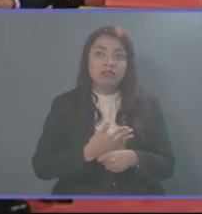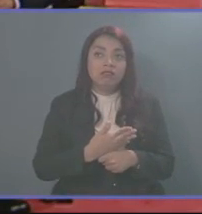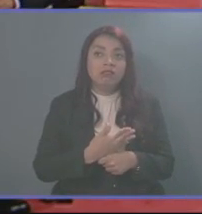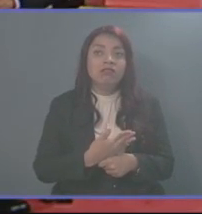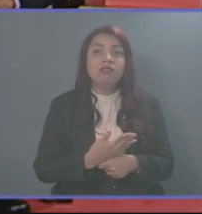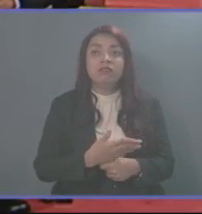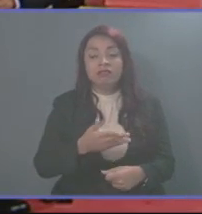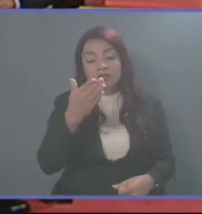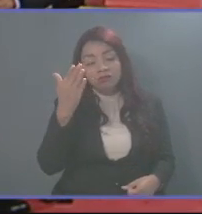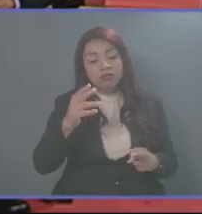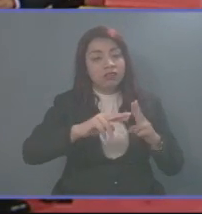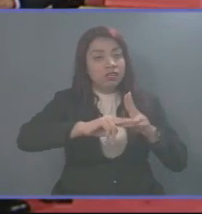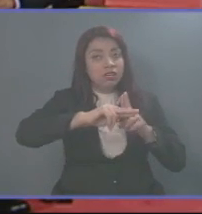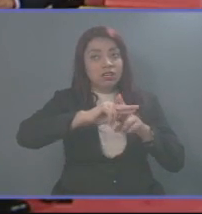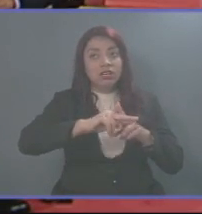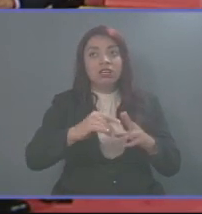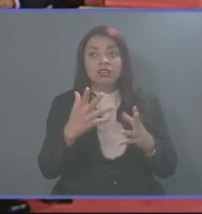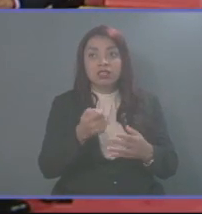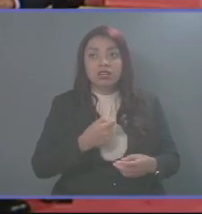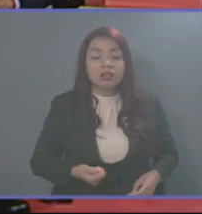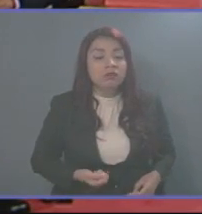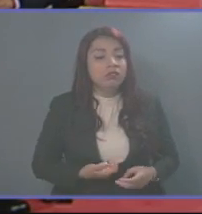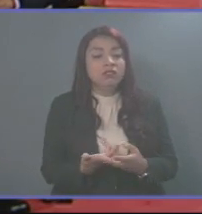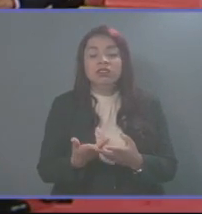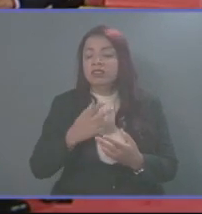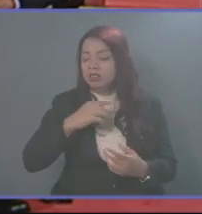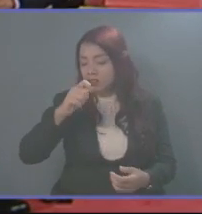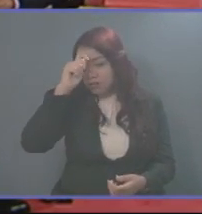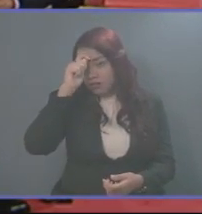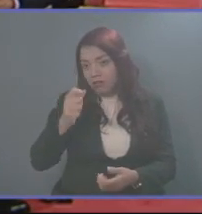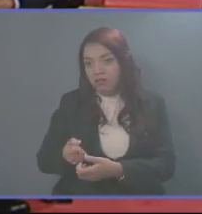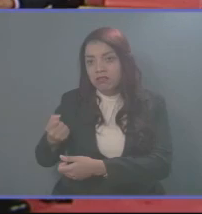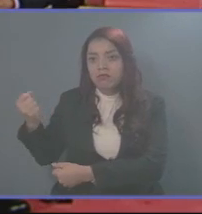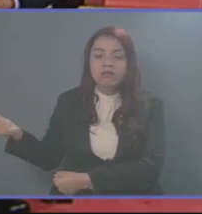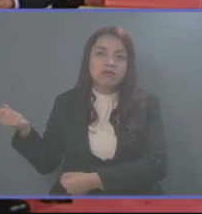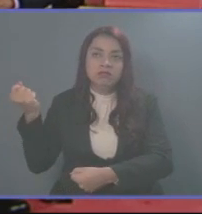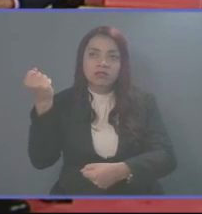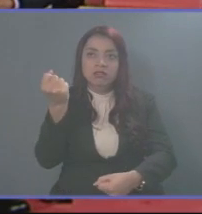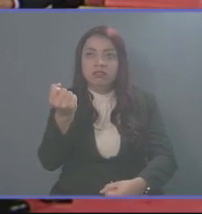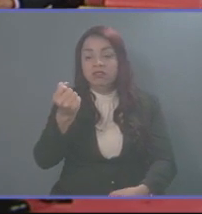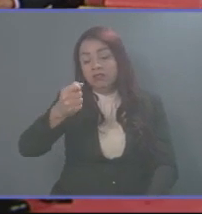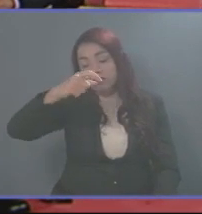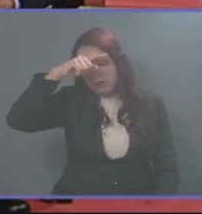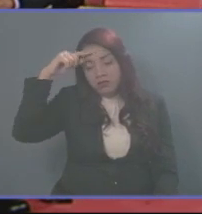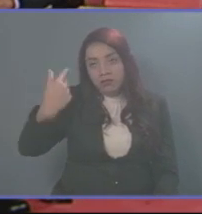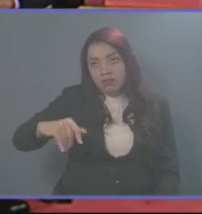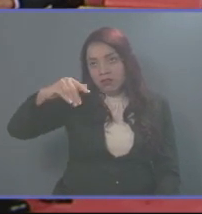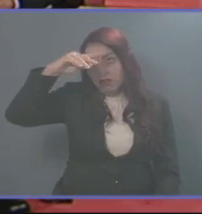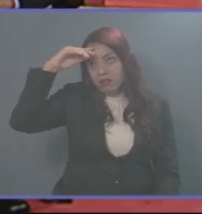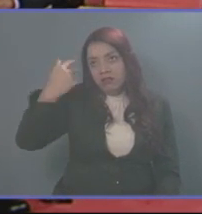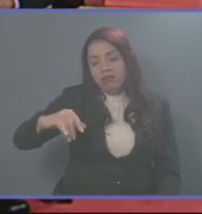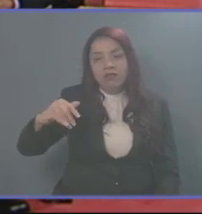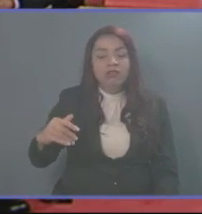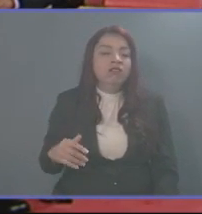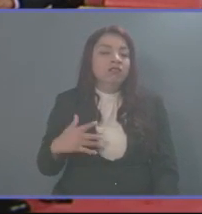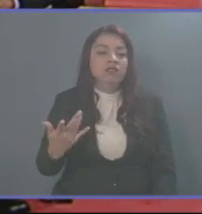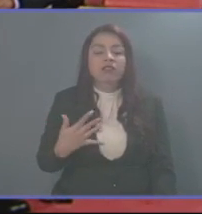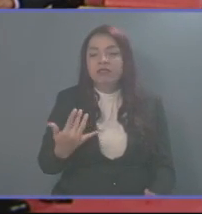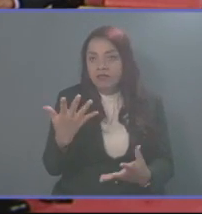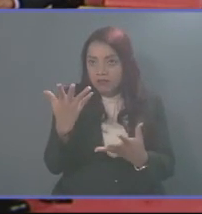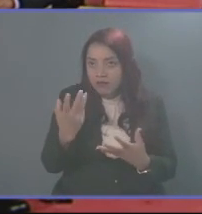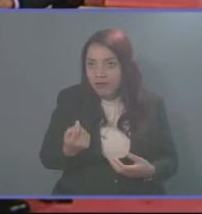Republicana Nacionalista Arena, queremos brindar un reconocimiento a su labor. Queremos